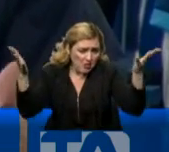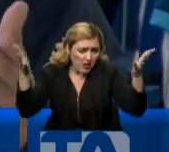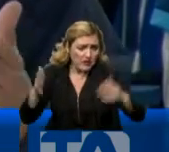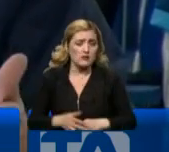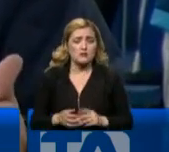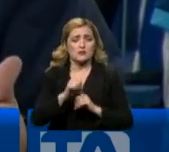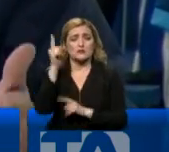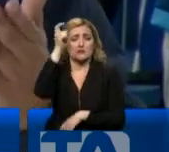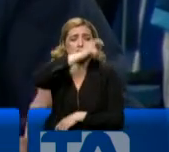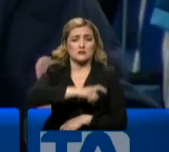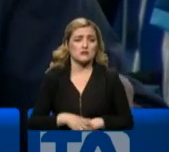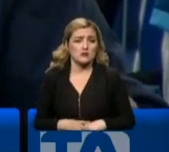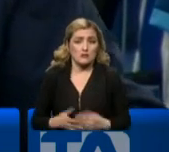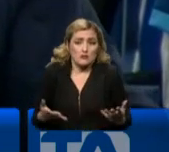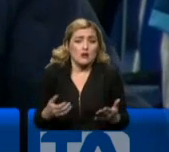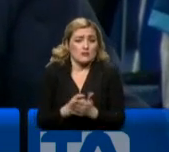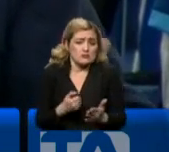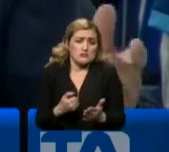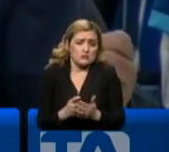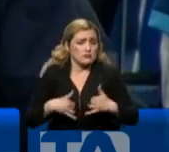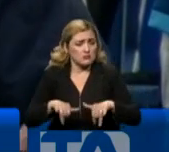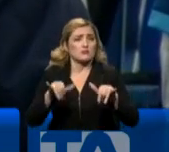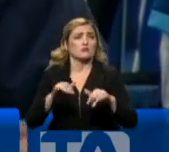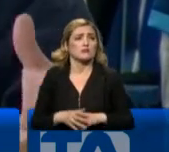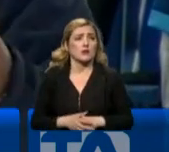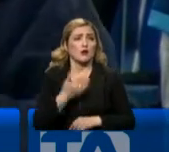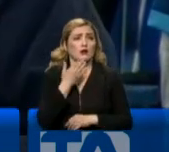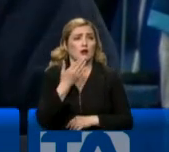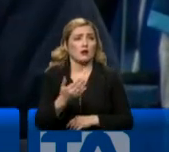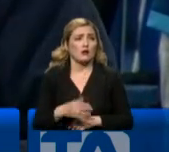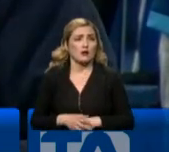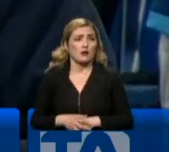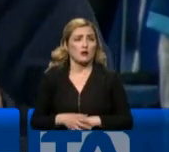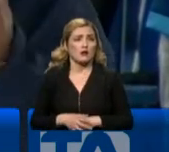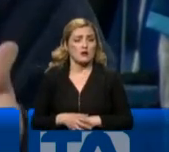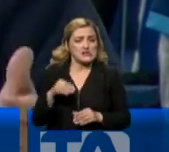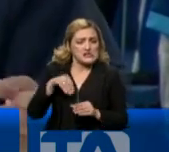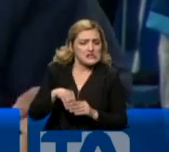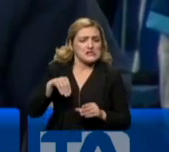la situación es difícil, pero estamos saliendo adelante. ¿Cómo estamos saliendo adelante? Pues apretando